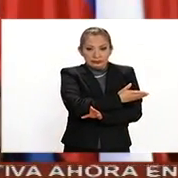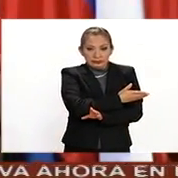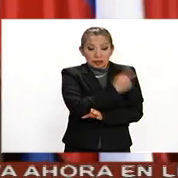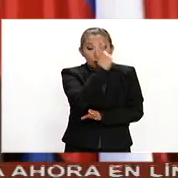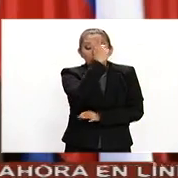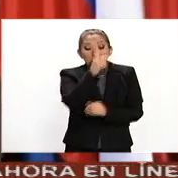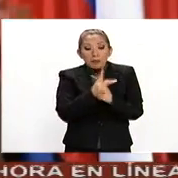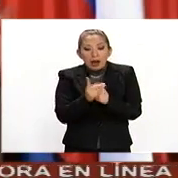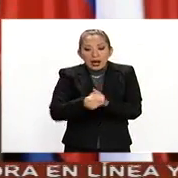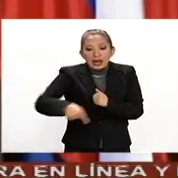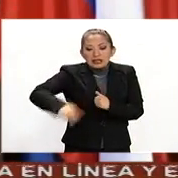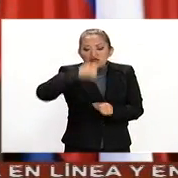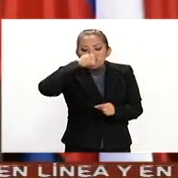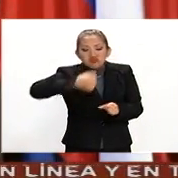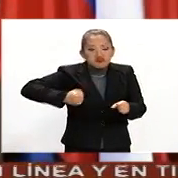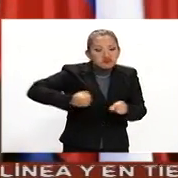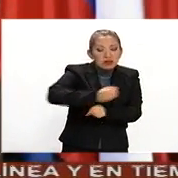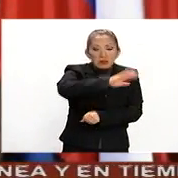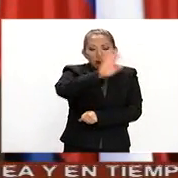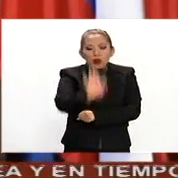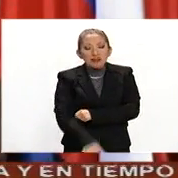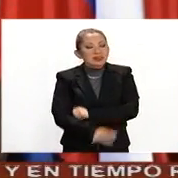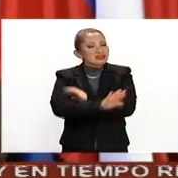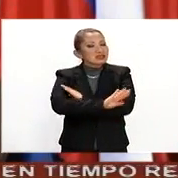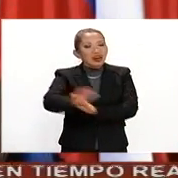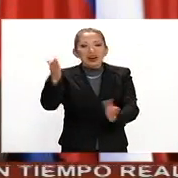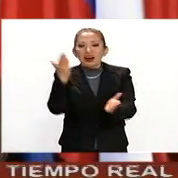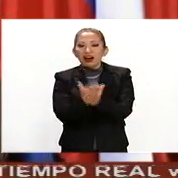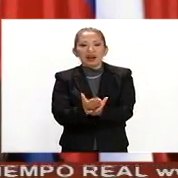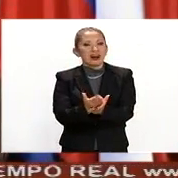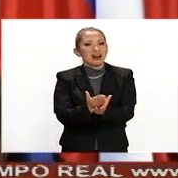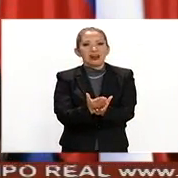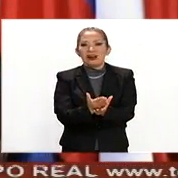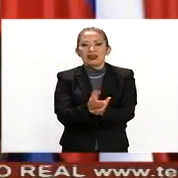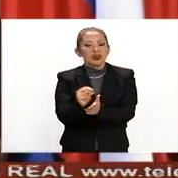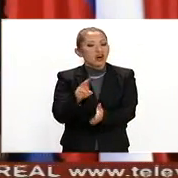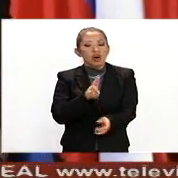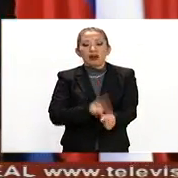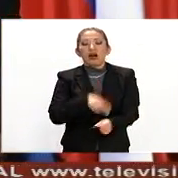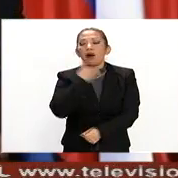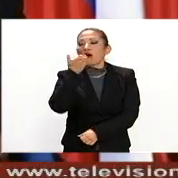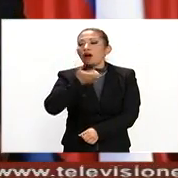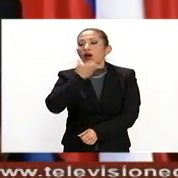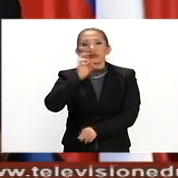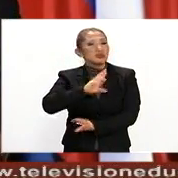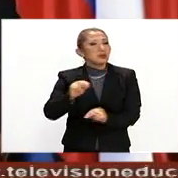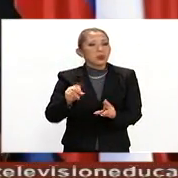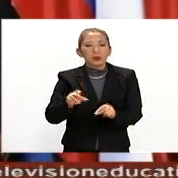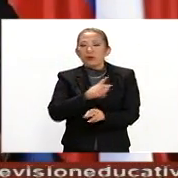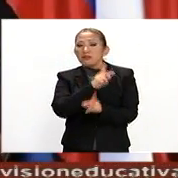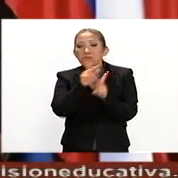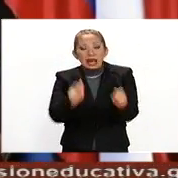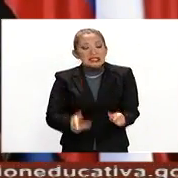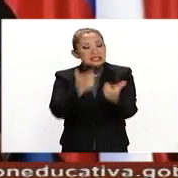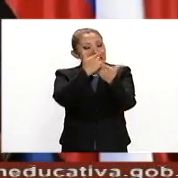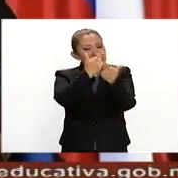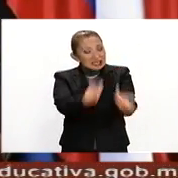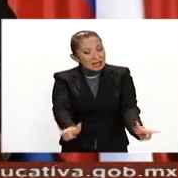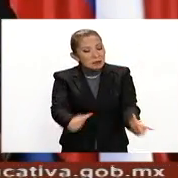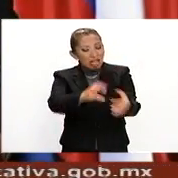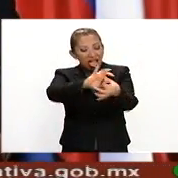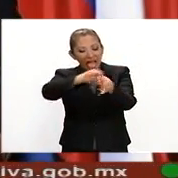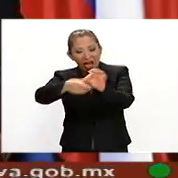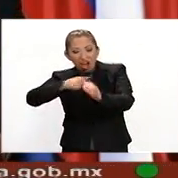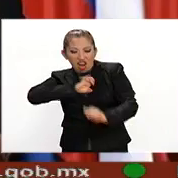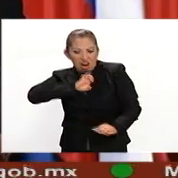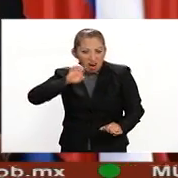Un país donde la violencia y la muerte no sean lo normal. Un país libre de las cadenas